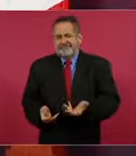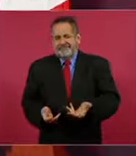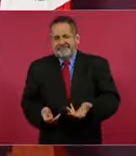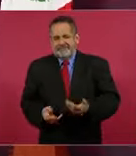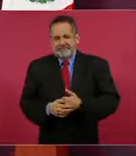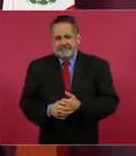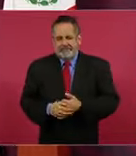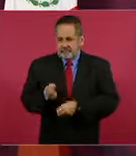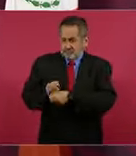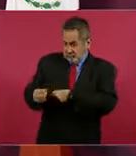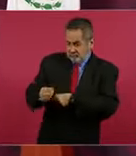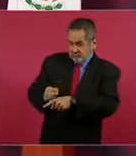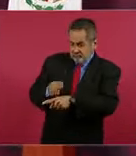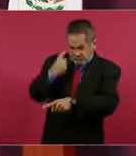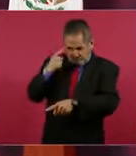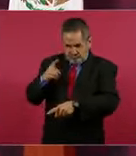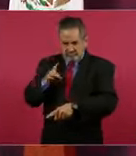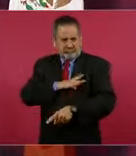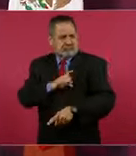Es el terror.